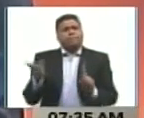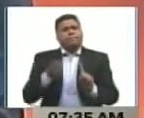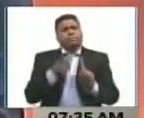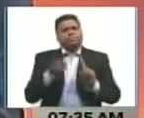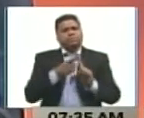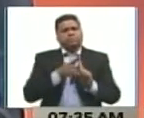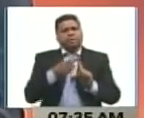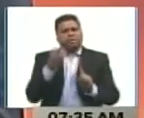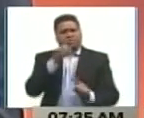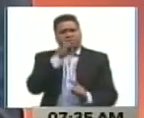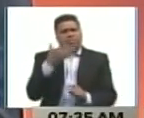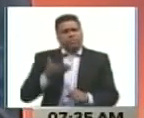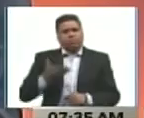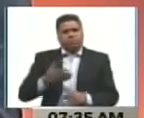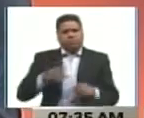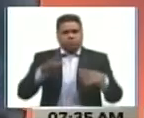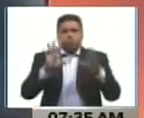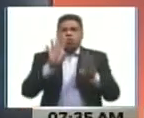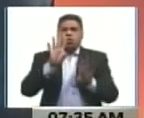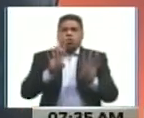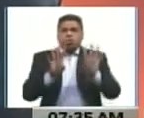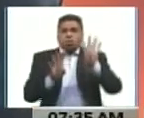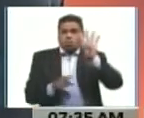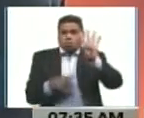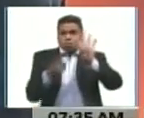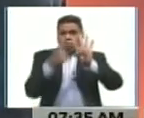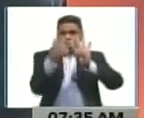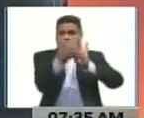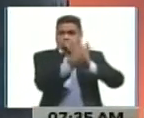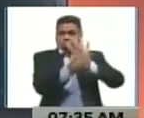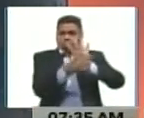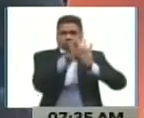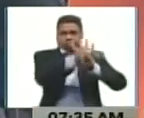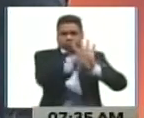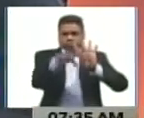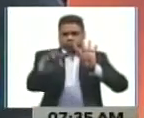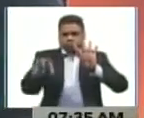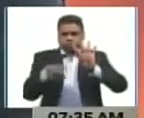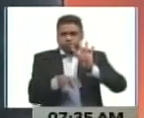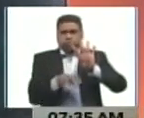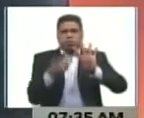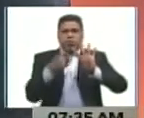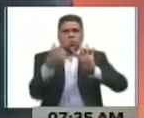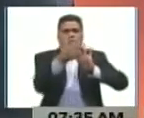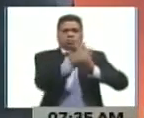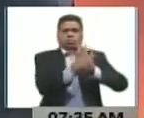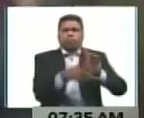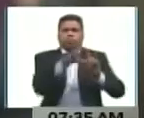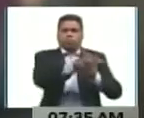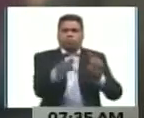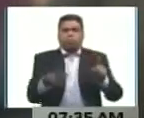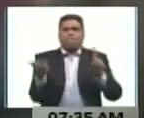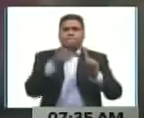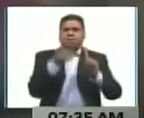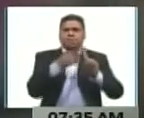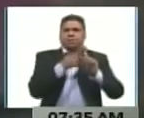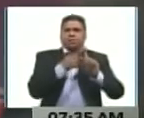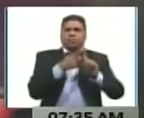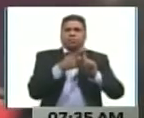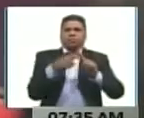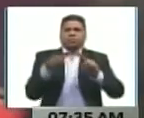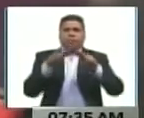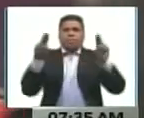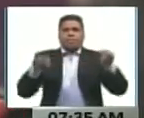Tenemos 4 mesas de trabajo. Y los puntos son Venezuela en el marco de la crisis económica mundial y la guerra del petróleo, la derecha internacional y el